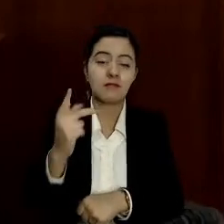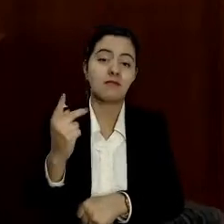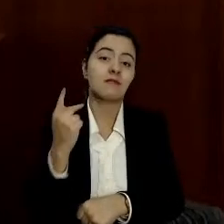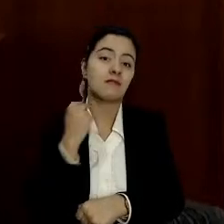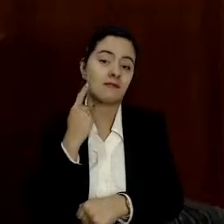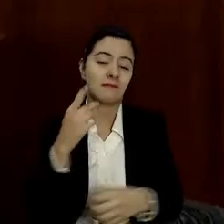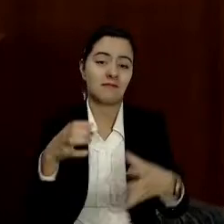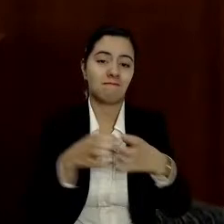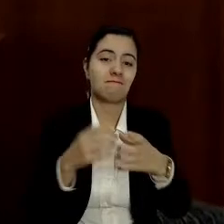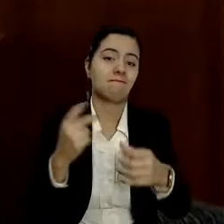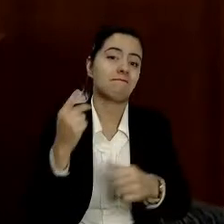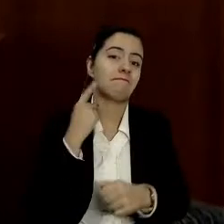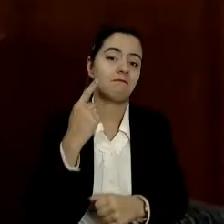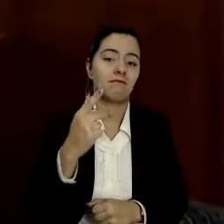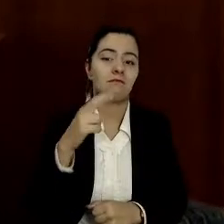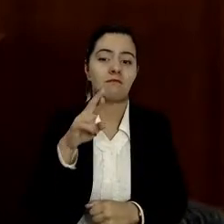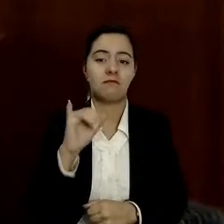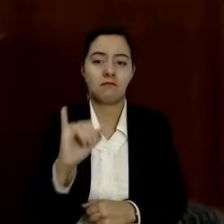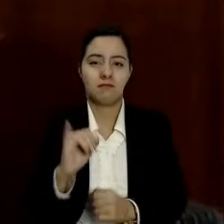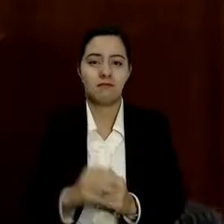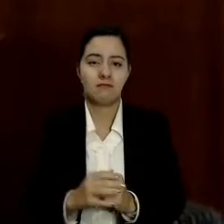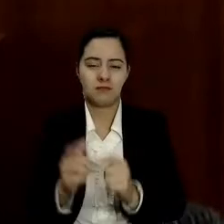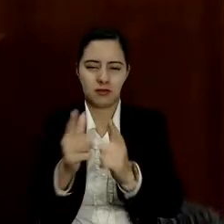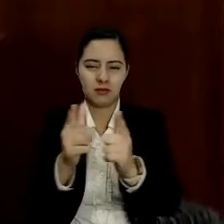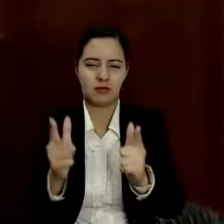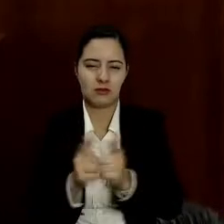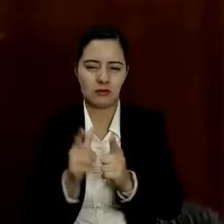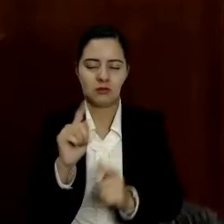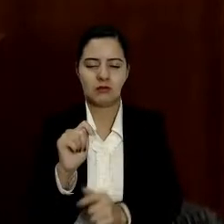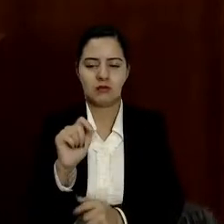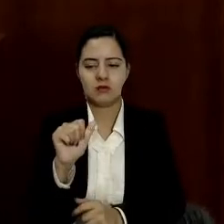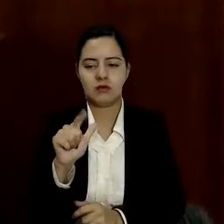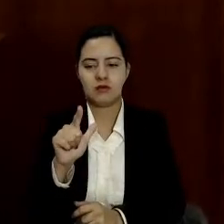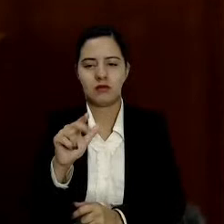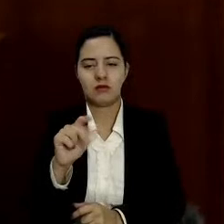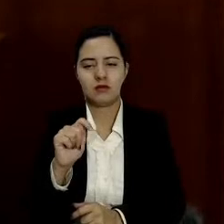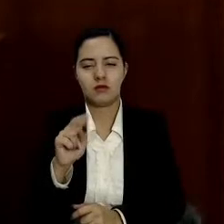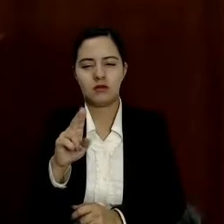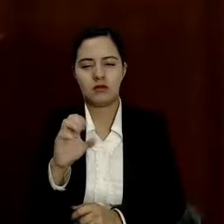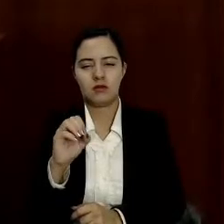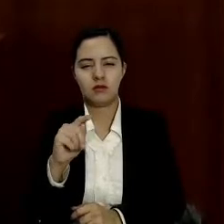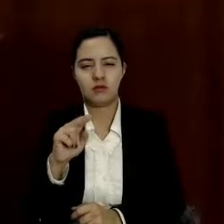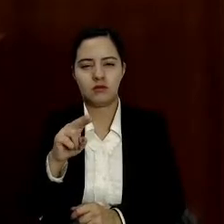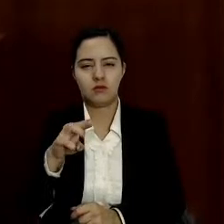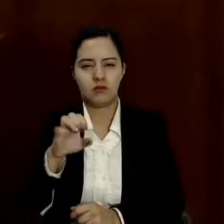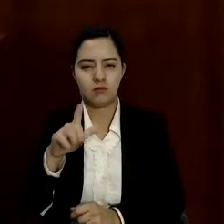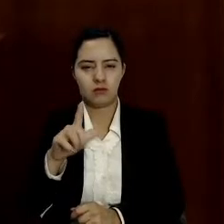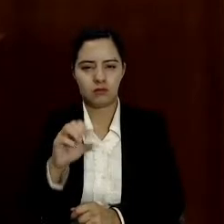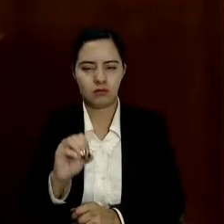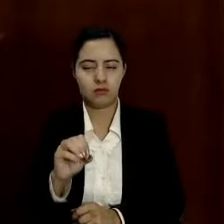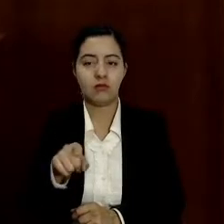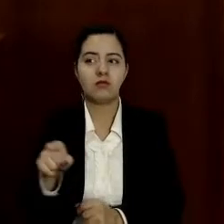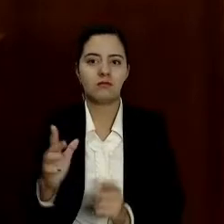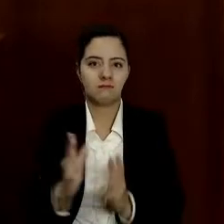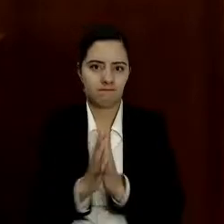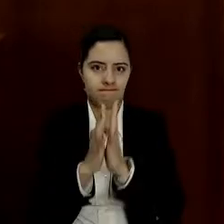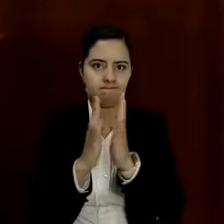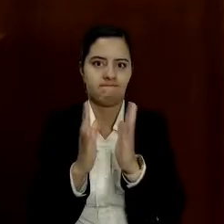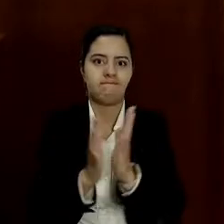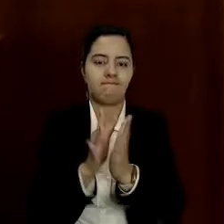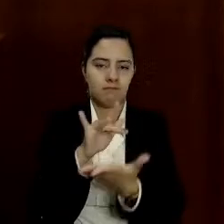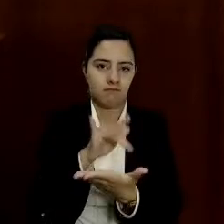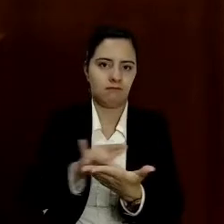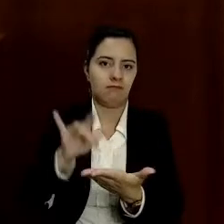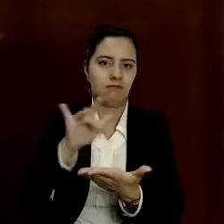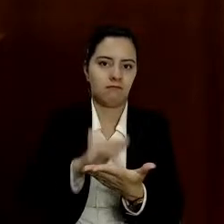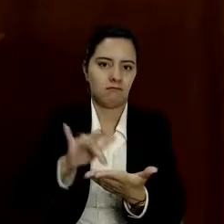grupo Atlacomulco habrían participado de forma directa, indirecta y tangencialmente en